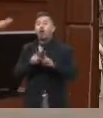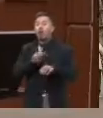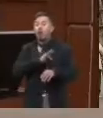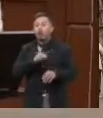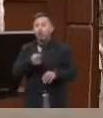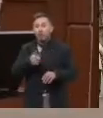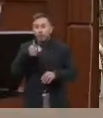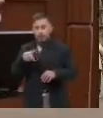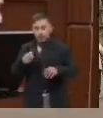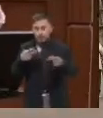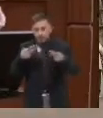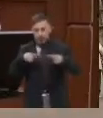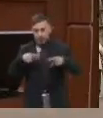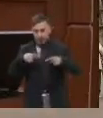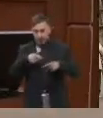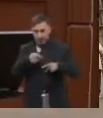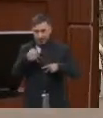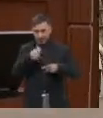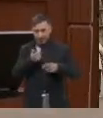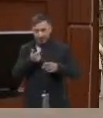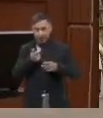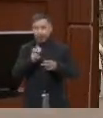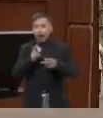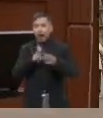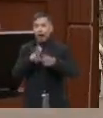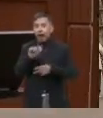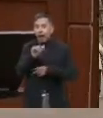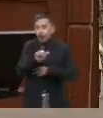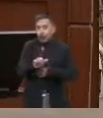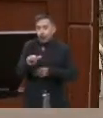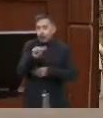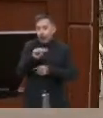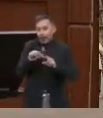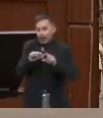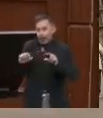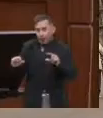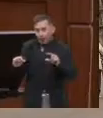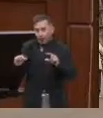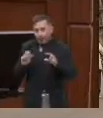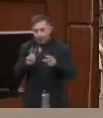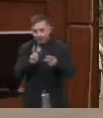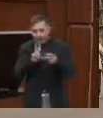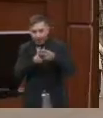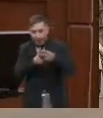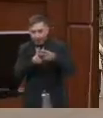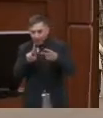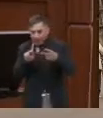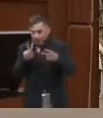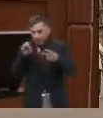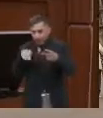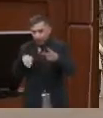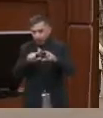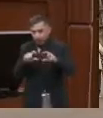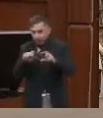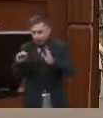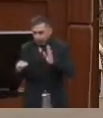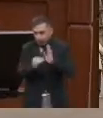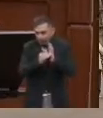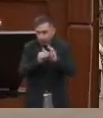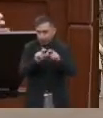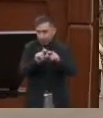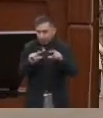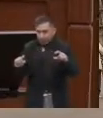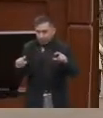en Instagram, arrobaron o etiquetaron al propio Partido Verde. Entonces, obviamente, es